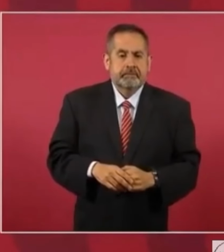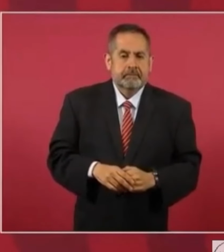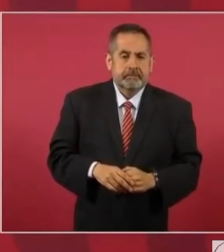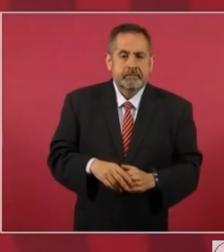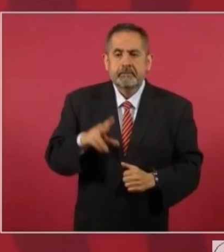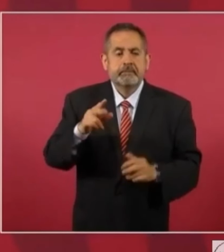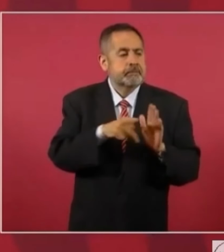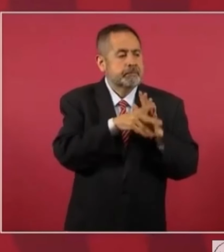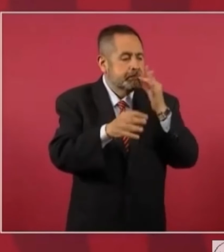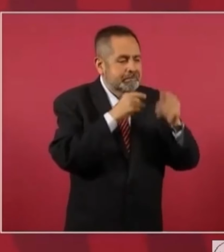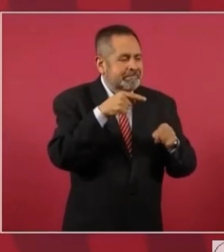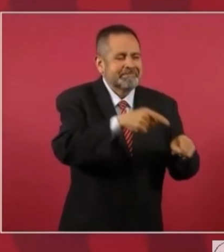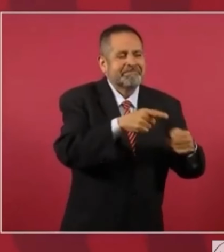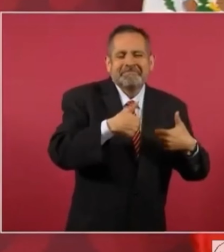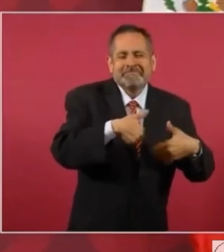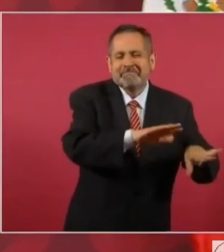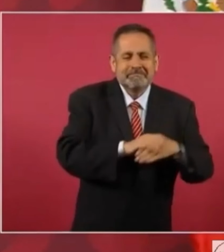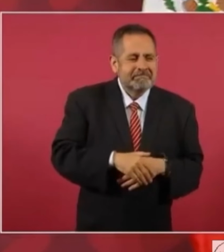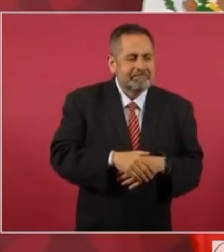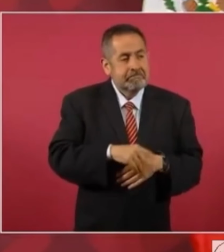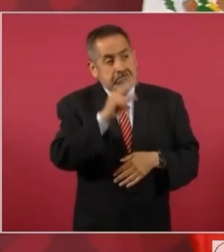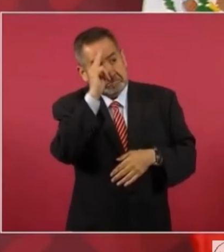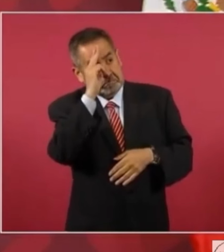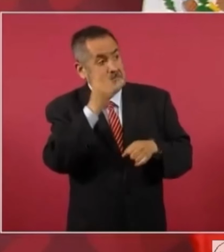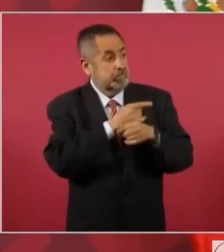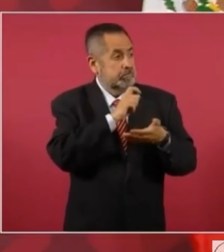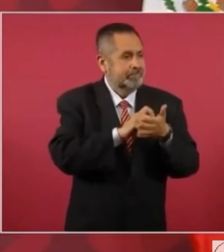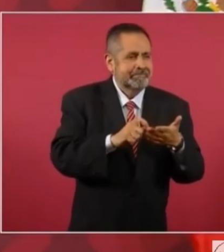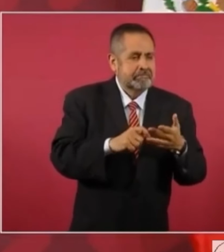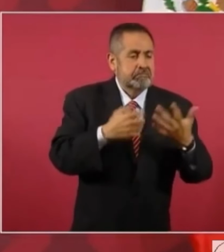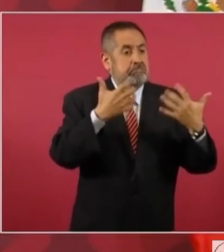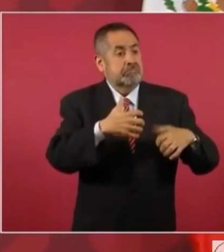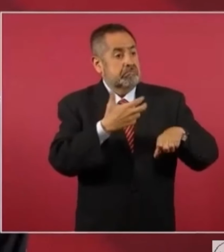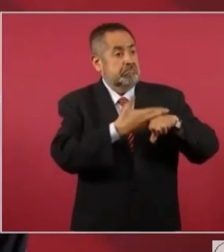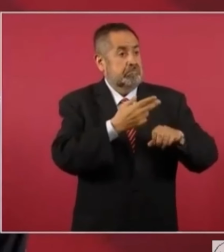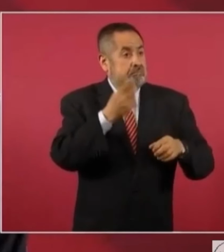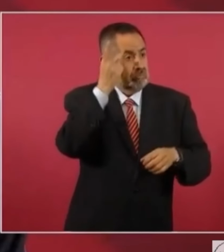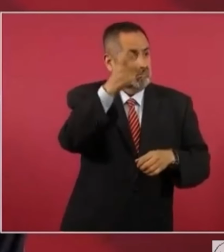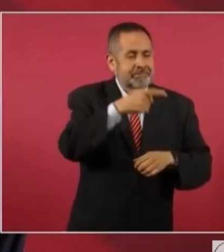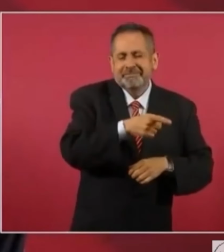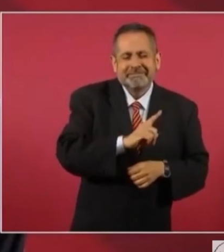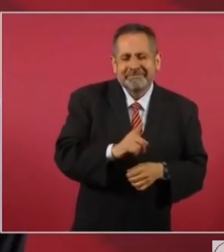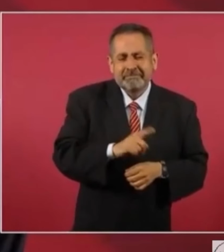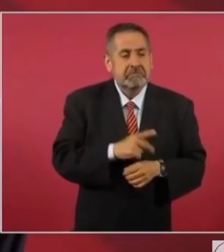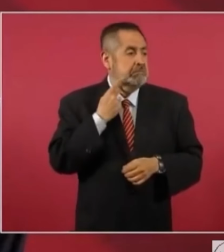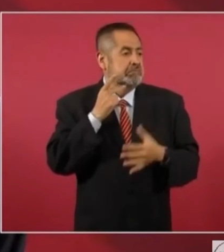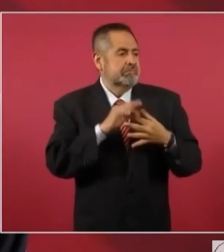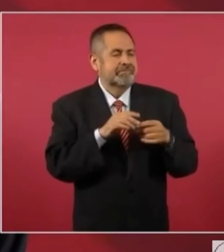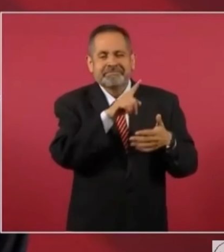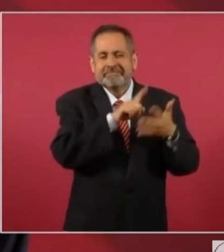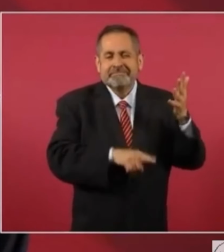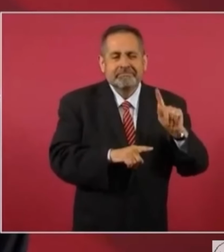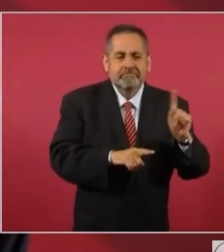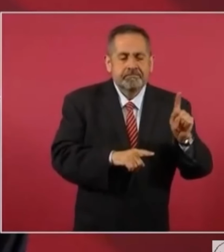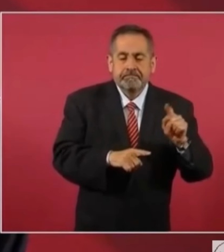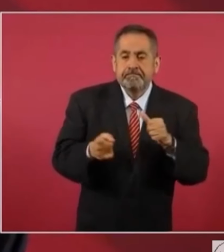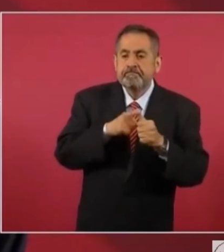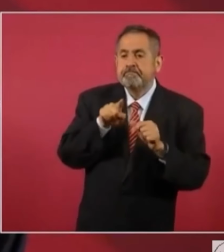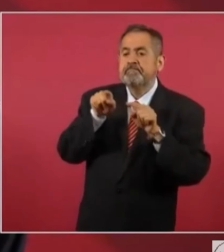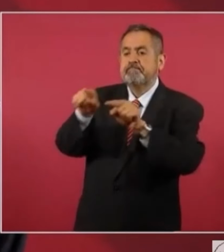No a los periodistas, no a los intelectuales, no a los empresarios, no a los políticos, al pueblo.